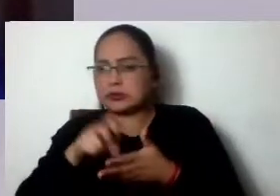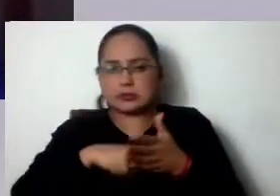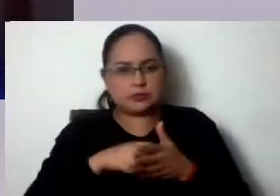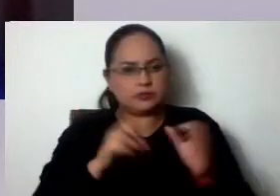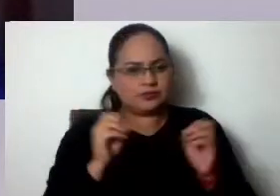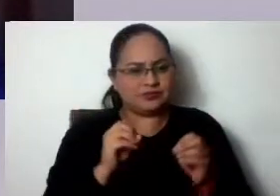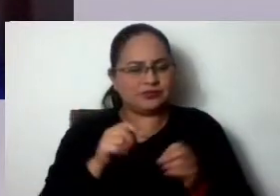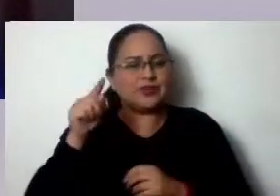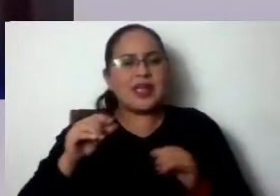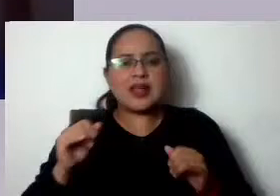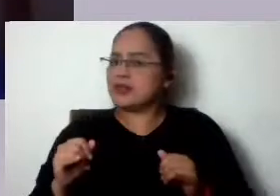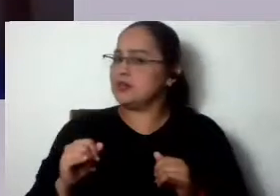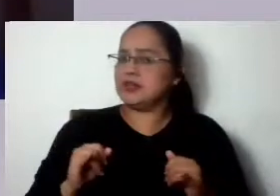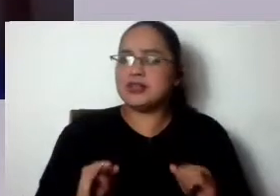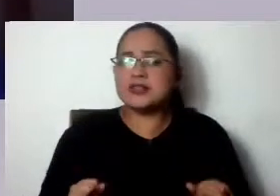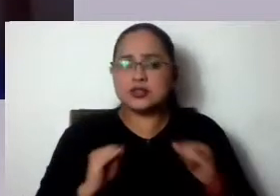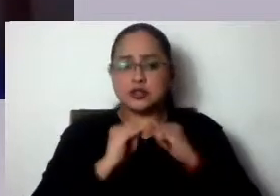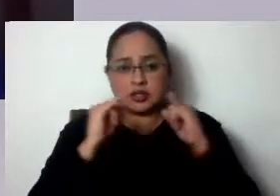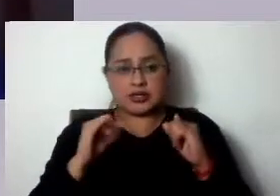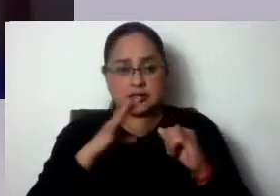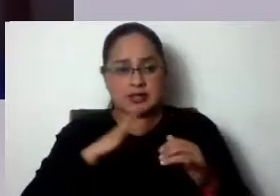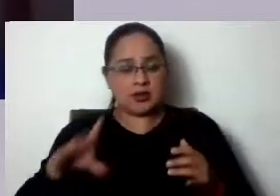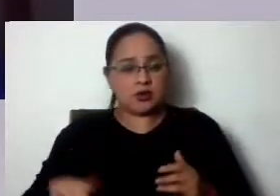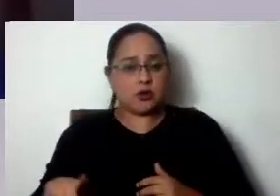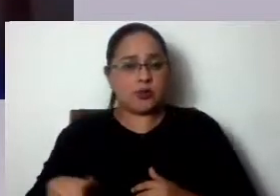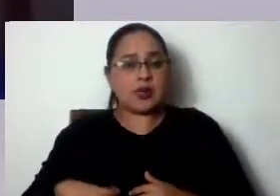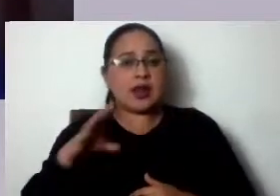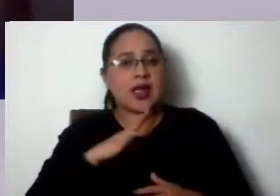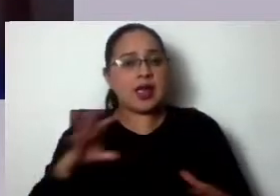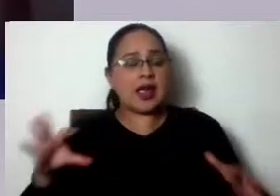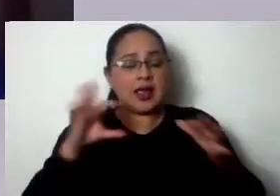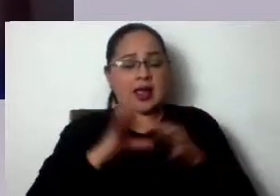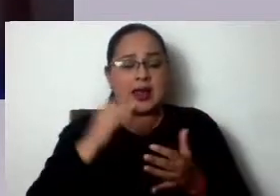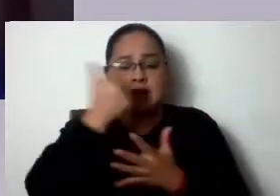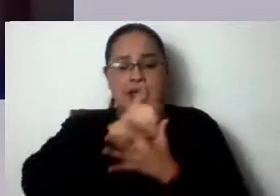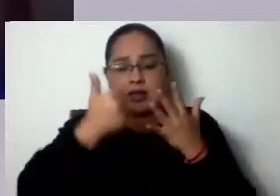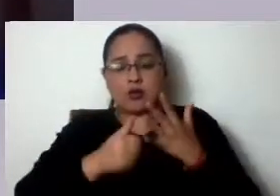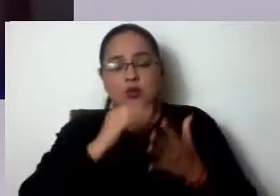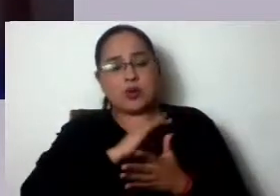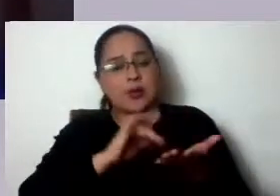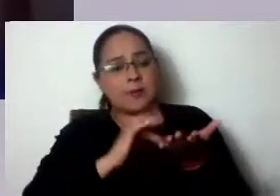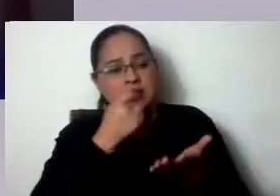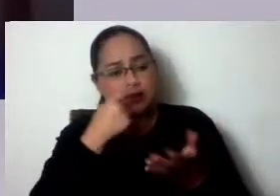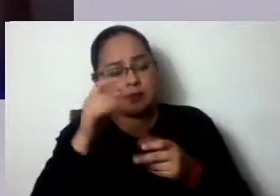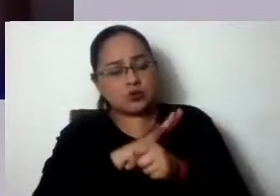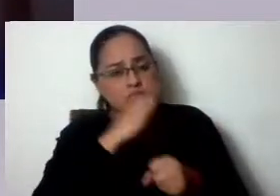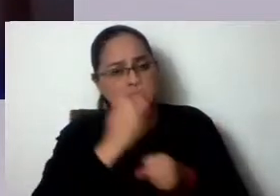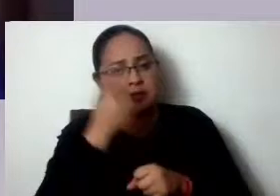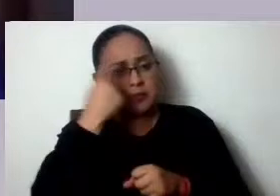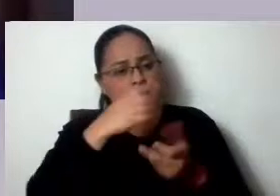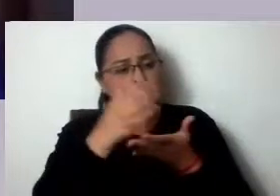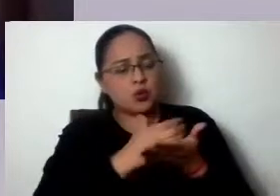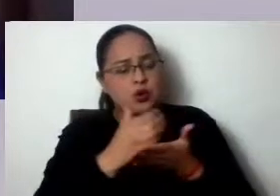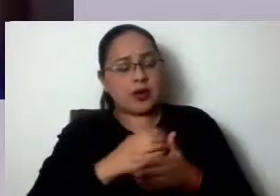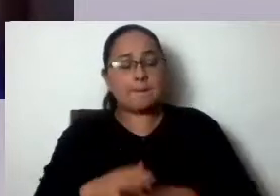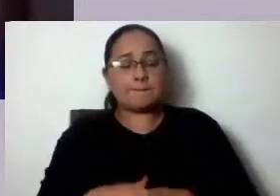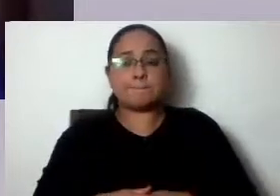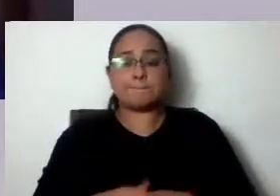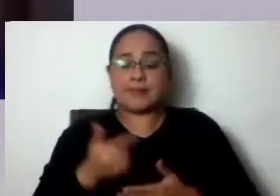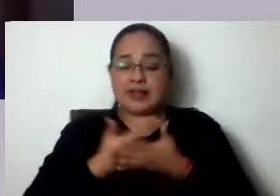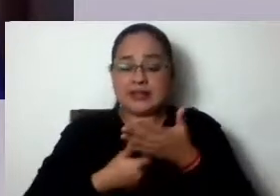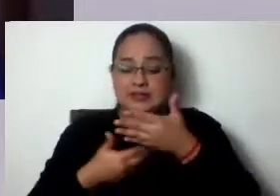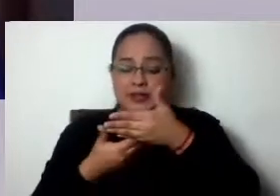las instituciones públicas proporcionen los tratamientos adecuados en cada caso la falta de inclusión de un medicamento en el cuadro